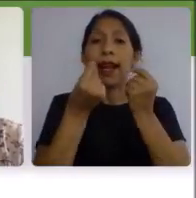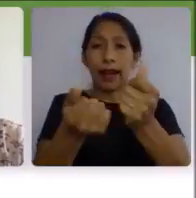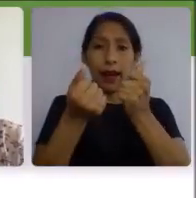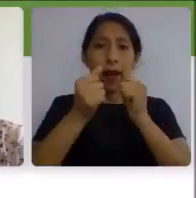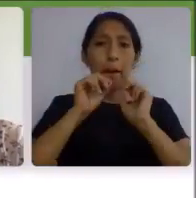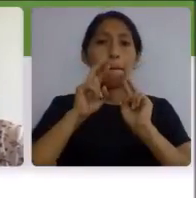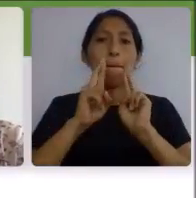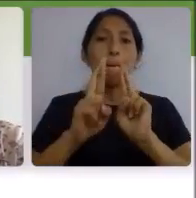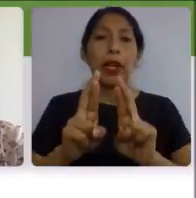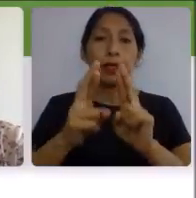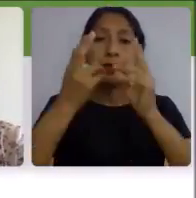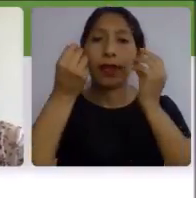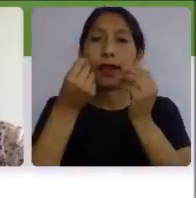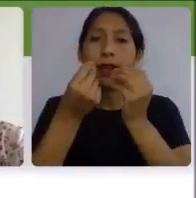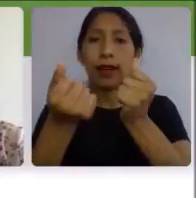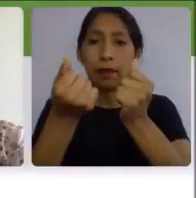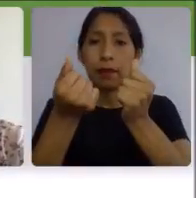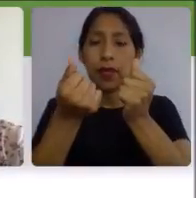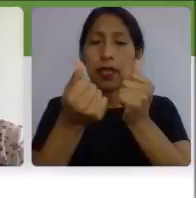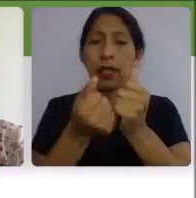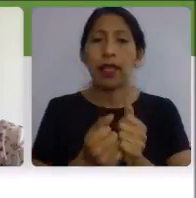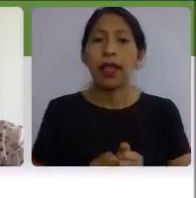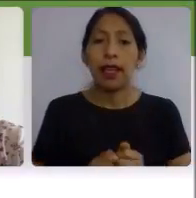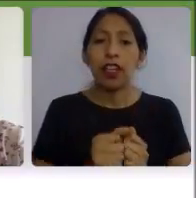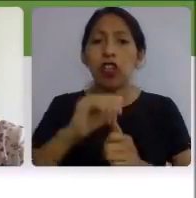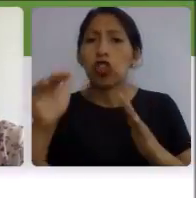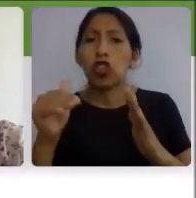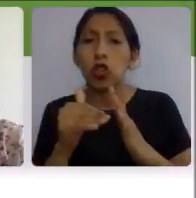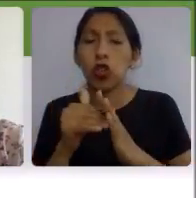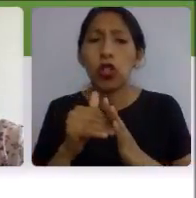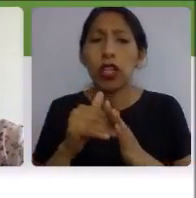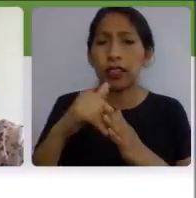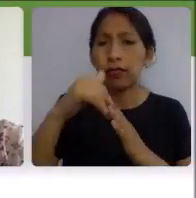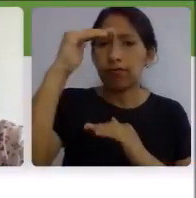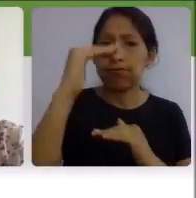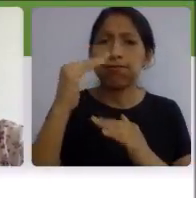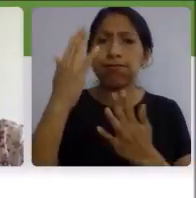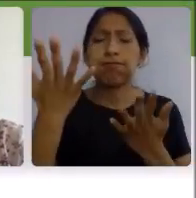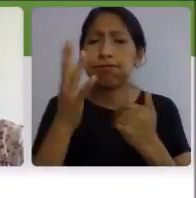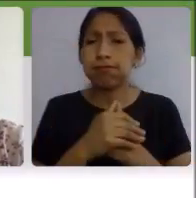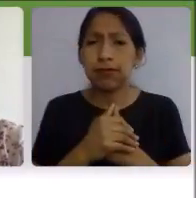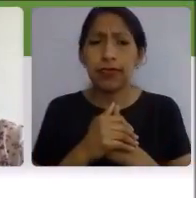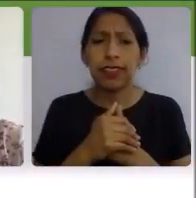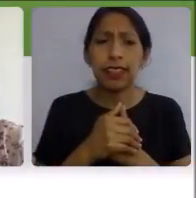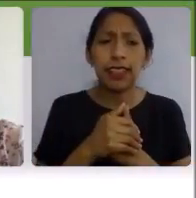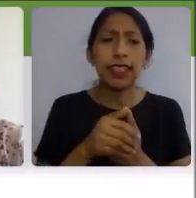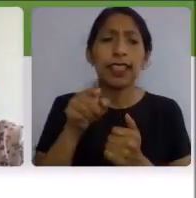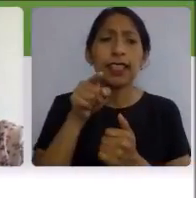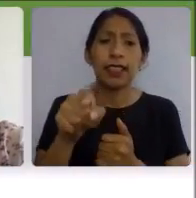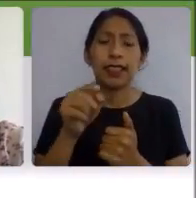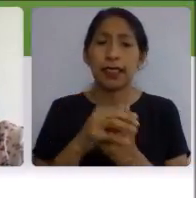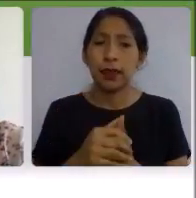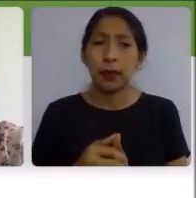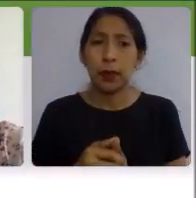La respuesta rápida, ofertas segmentadas, especializadas, son las que